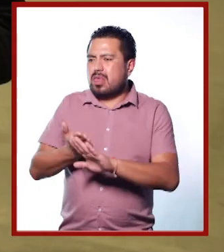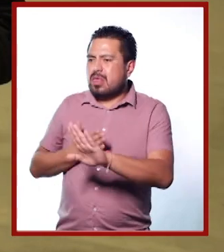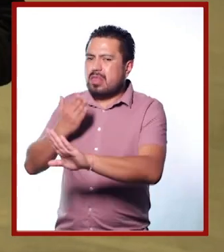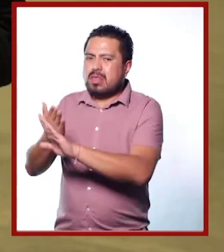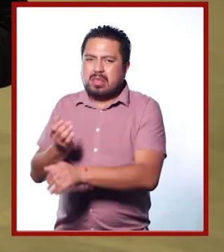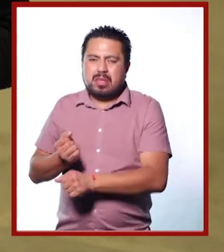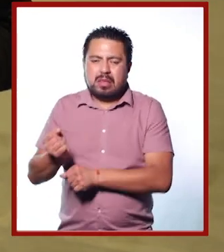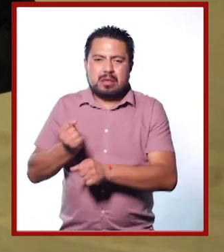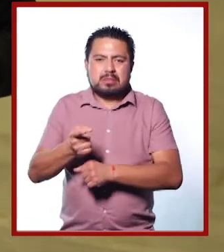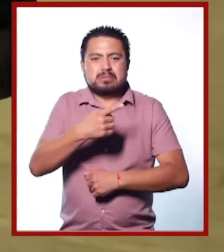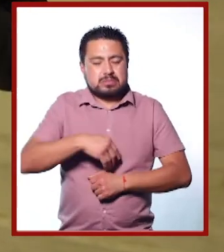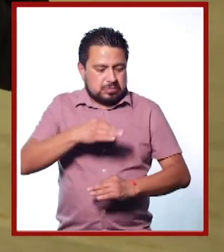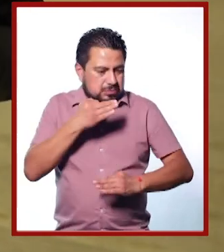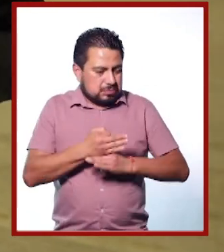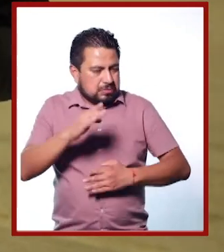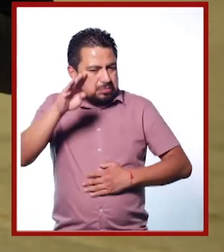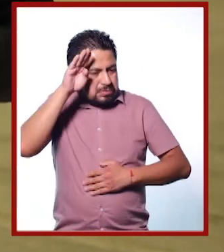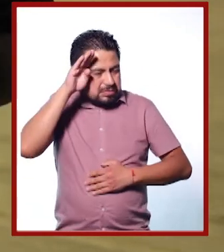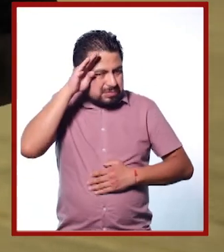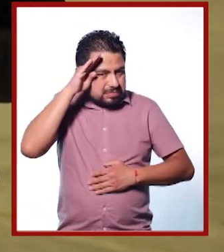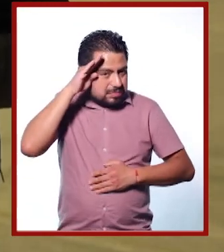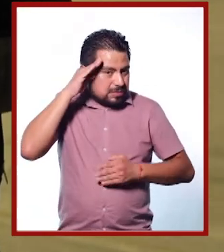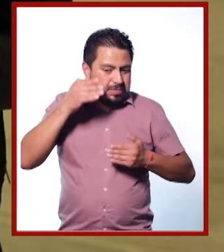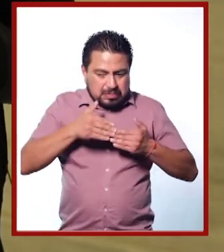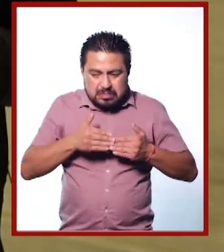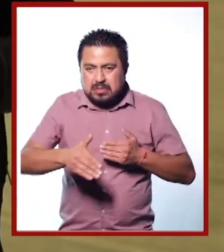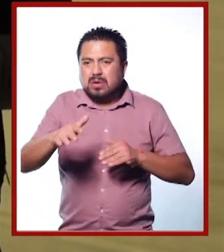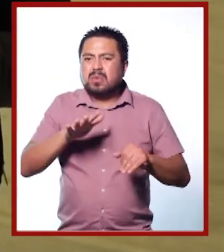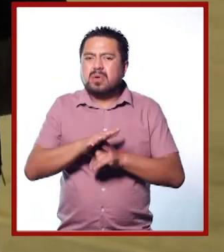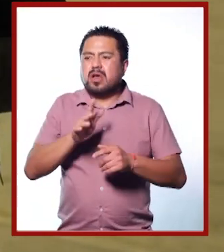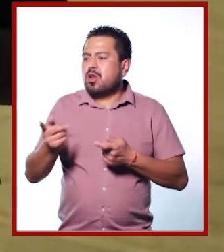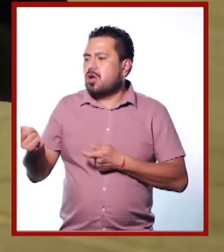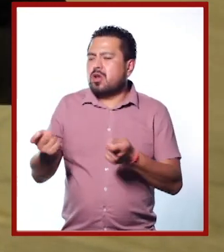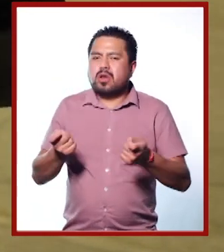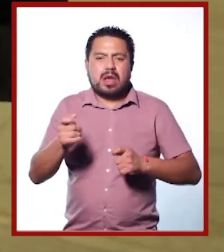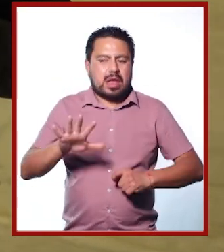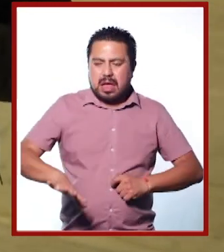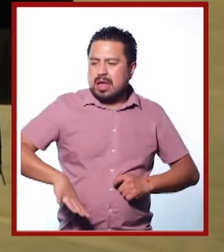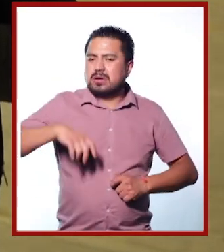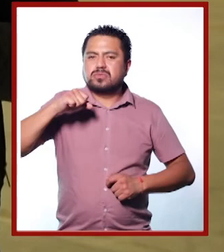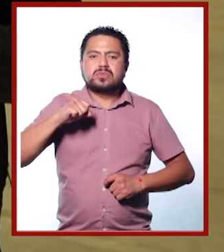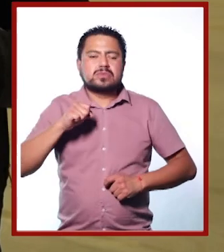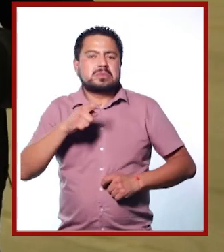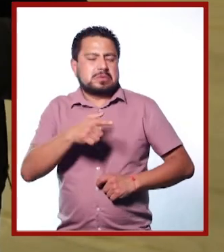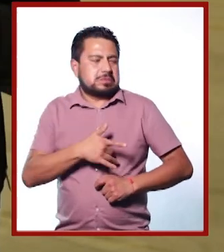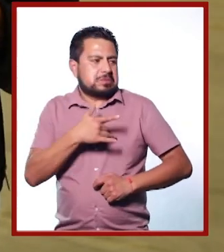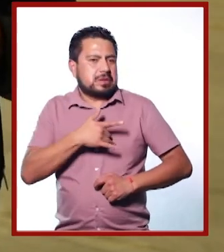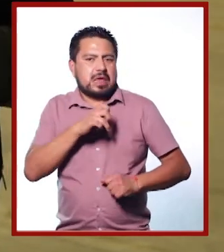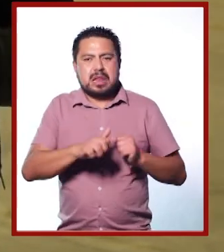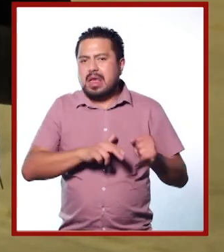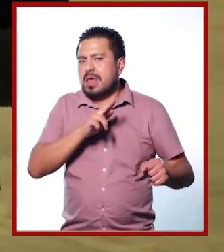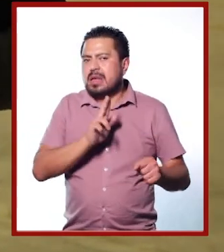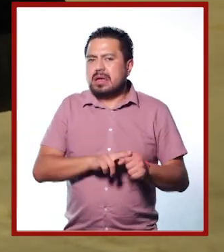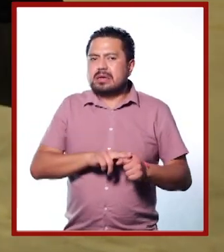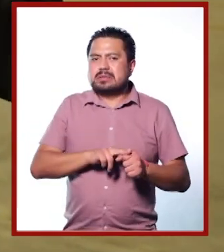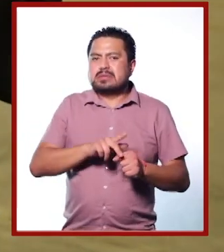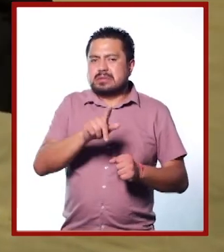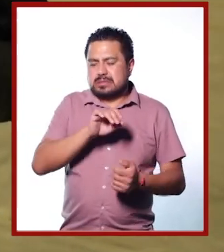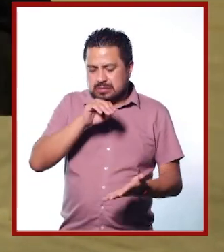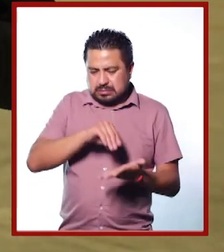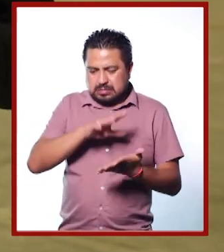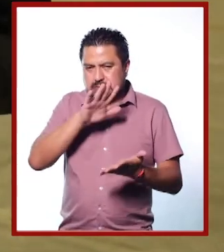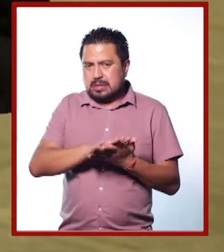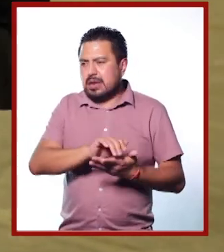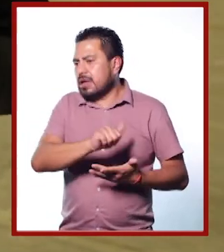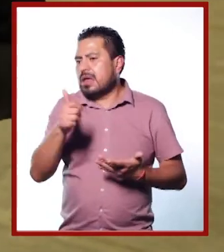de microviolencia. Pensemos de ahora en adelante que cualquier tipo de control y abuso de poder que nos parezca natural, que